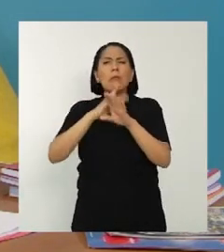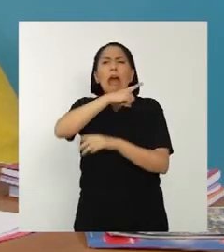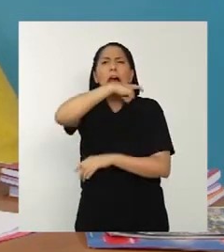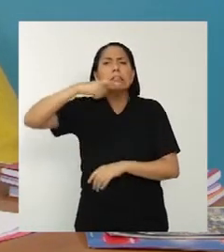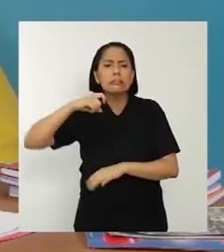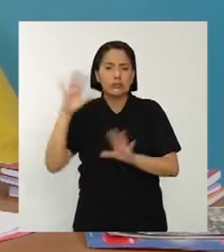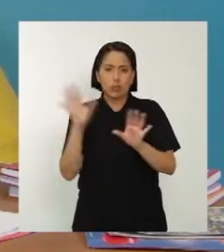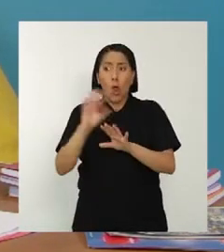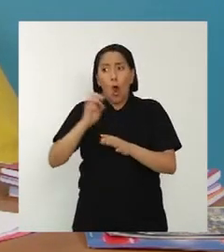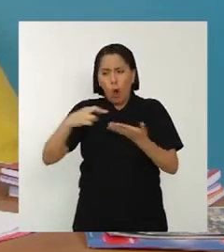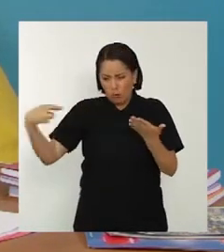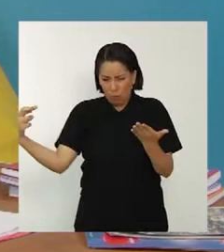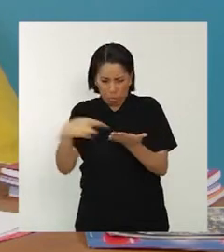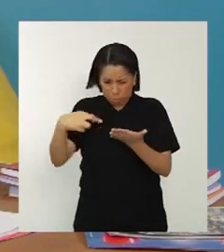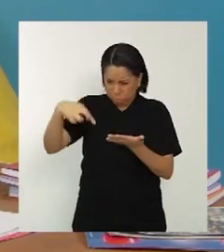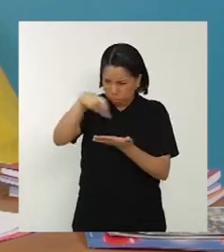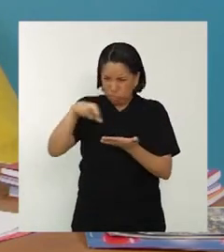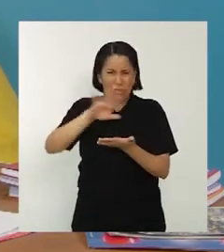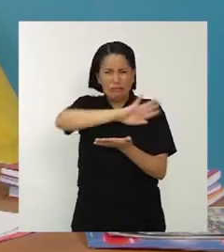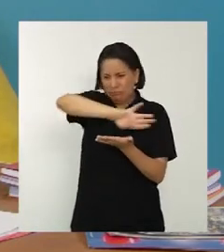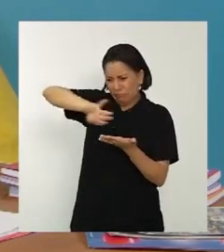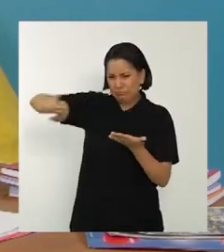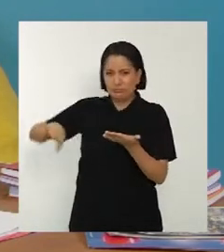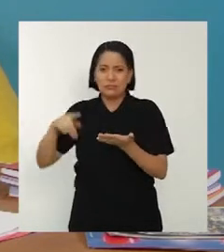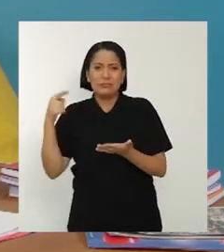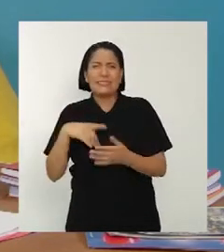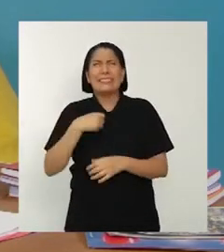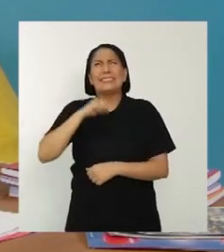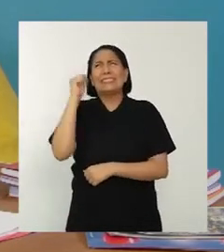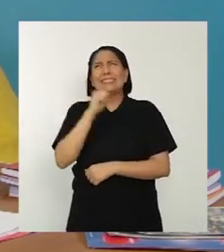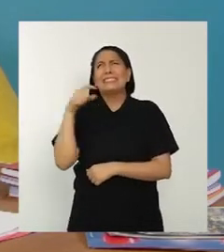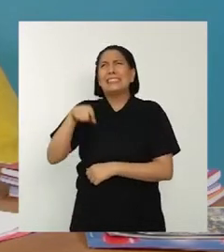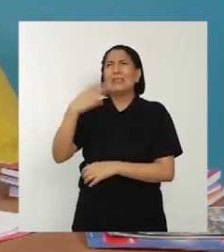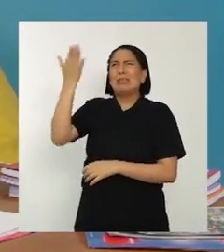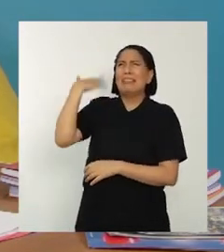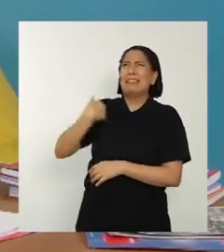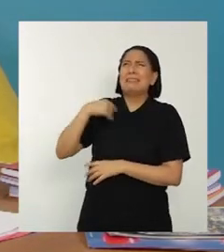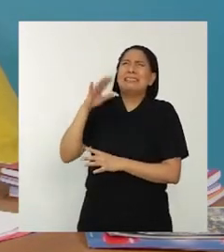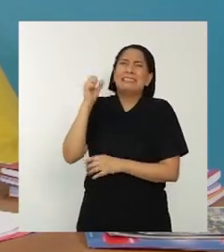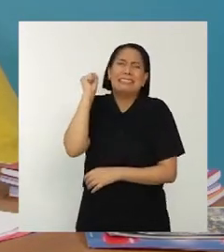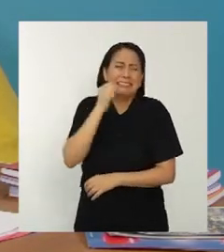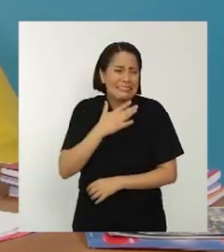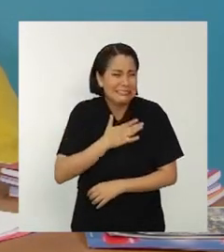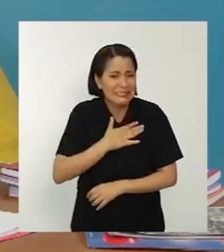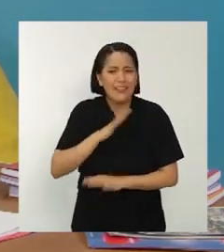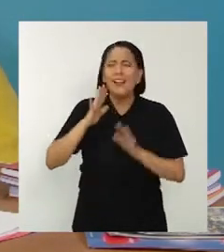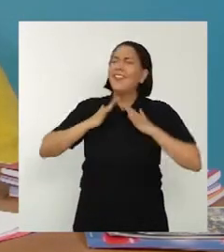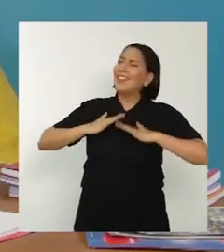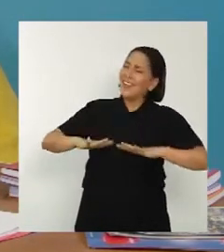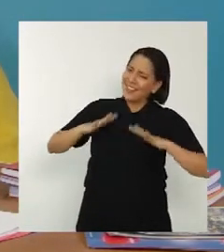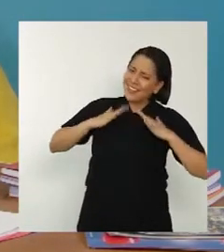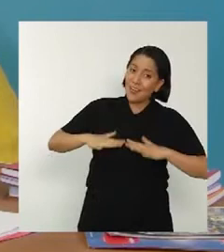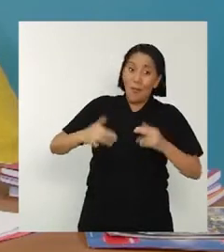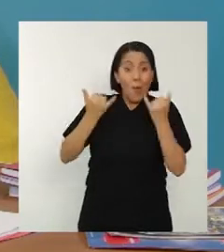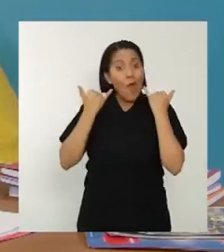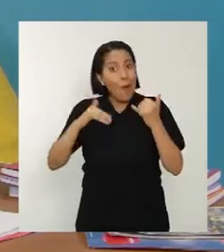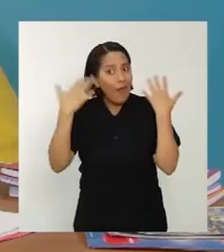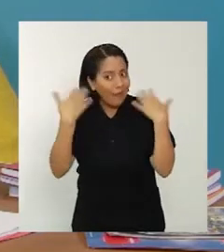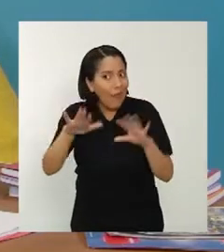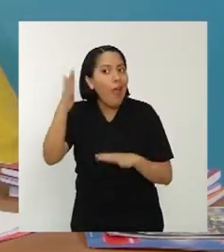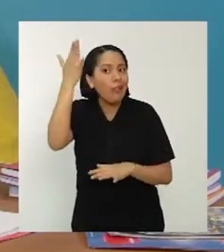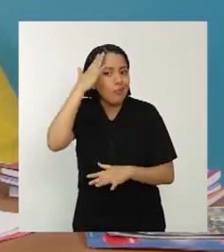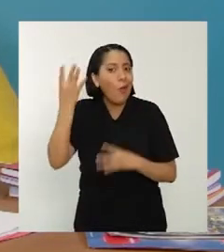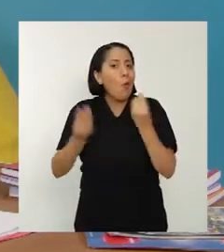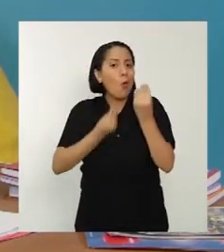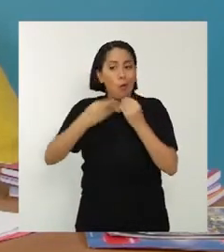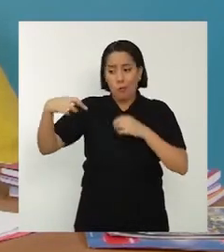sequen. O que no manchen la hoja en la que estamos trabajando. Ay, eso me pasó la vez pasada. No te preocupes, Ray, porque ahora ya